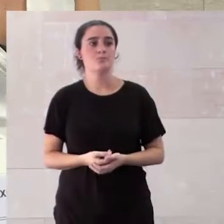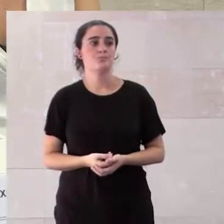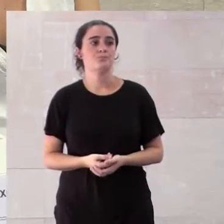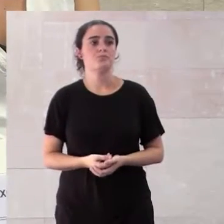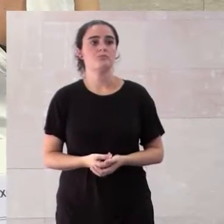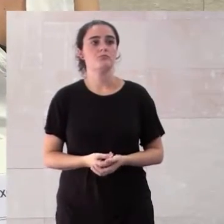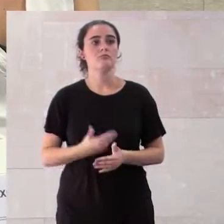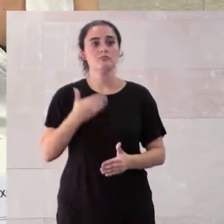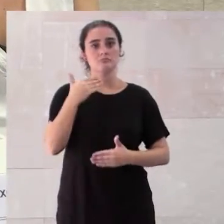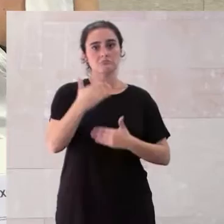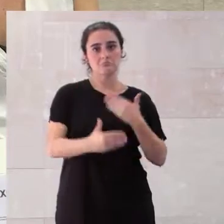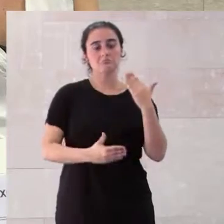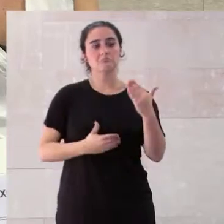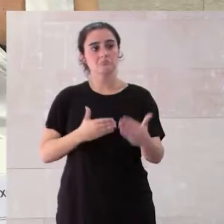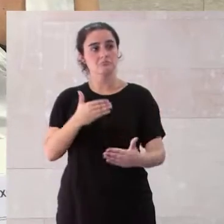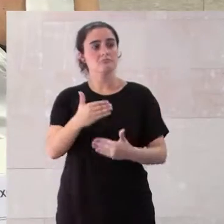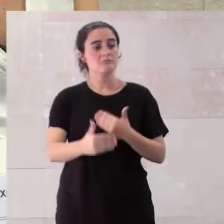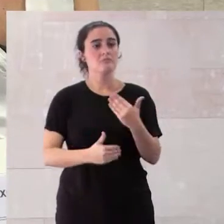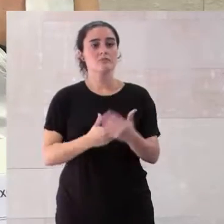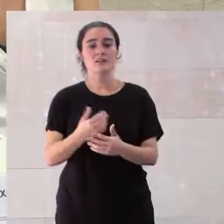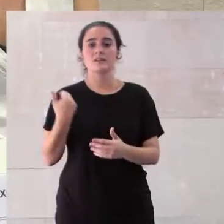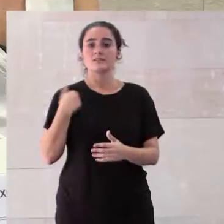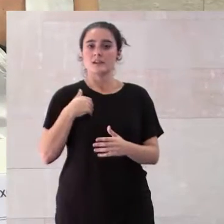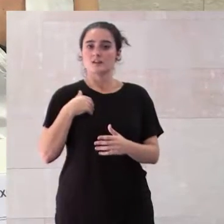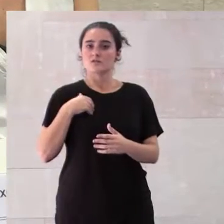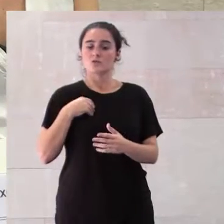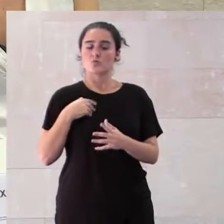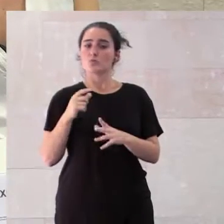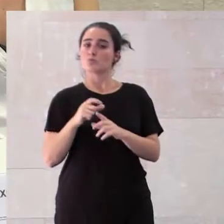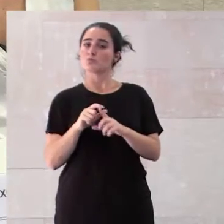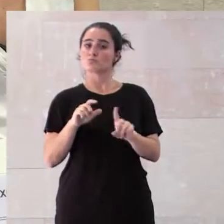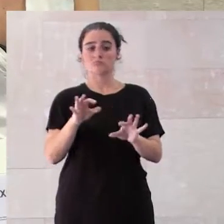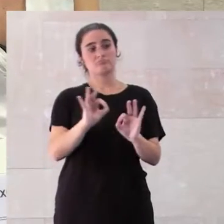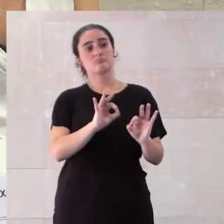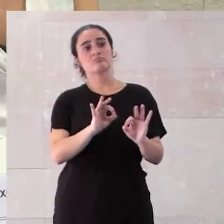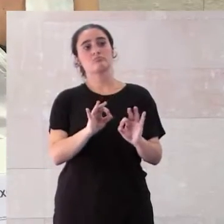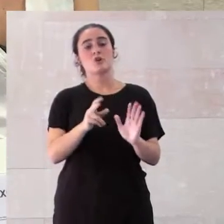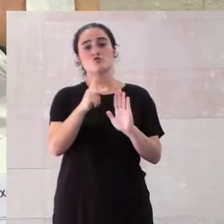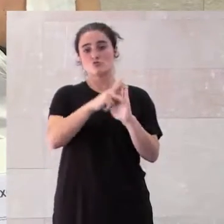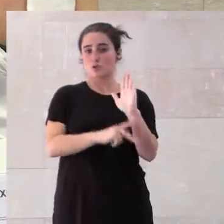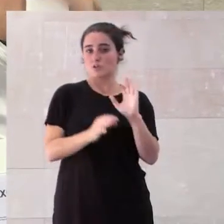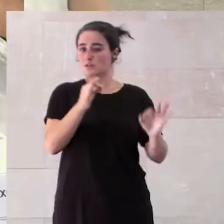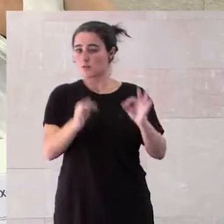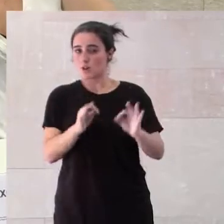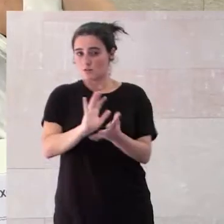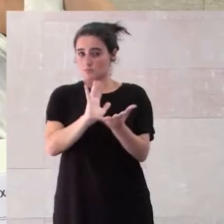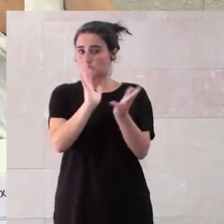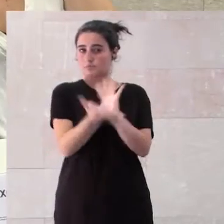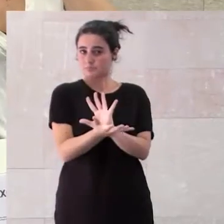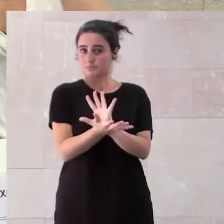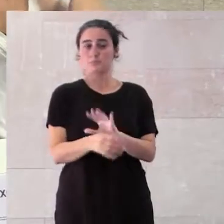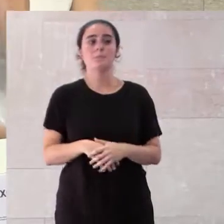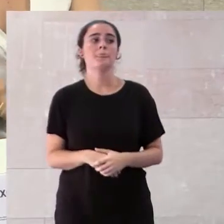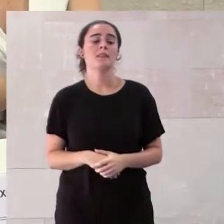Bueno, progresivamente se reformaron los marcos jurídicos. Seguramente también sabéis